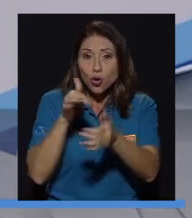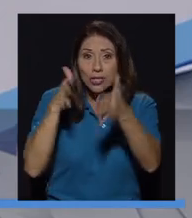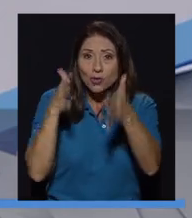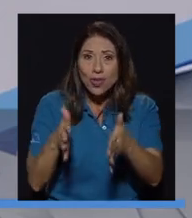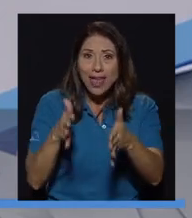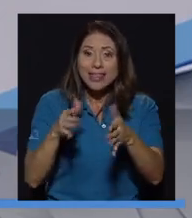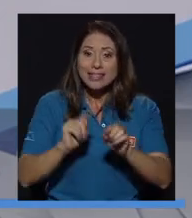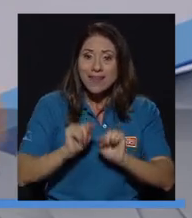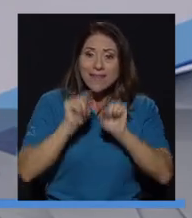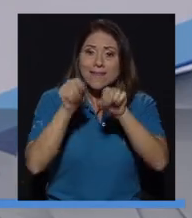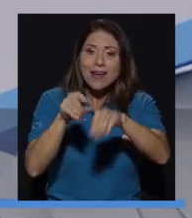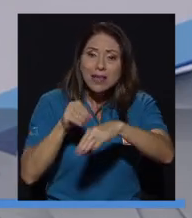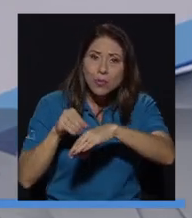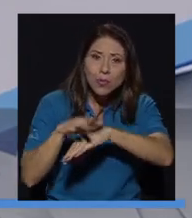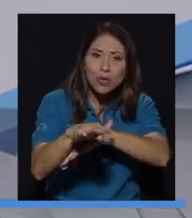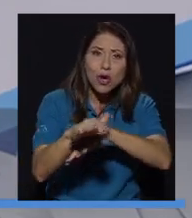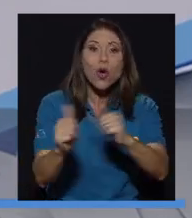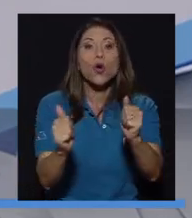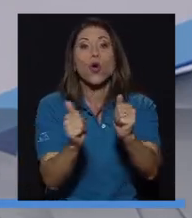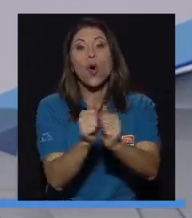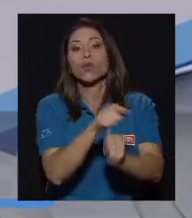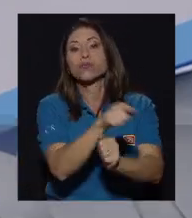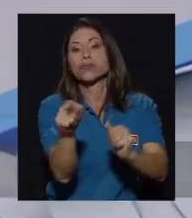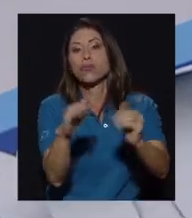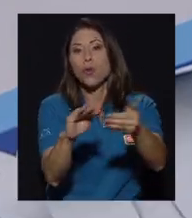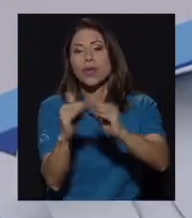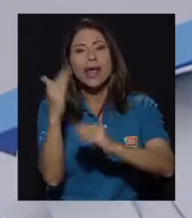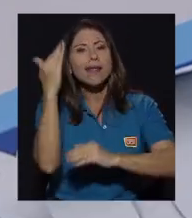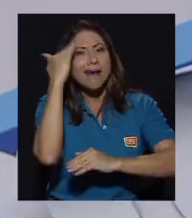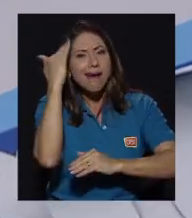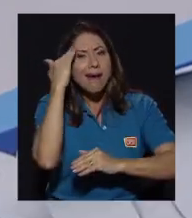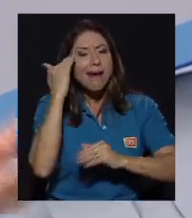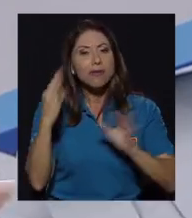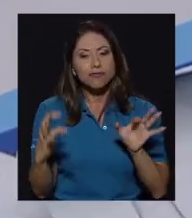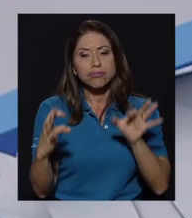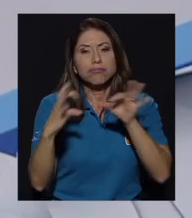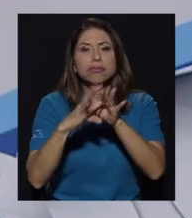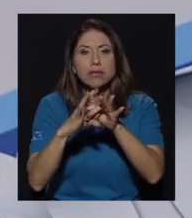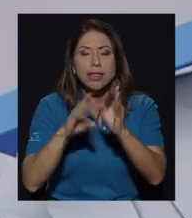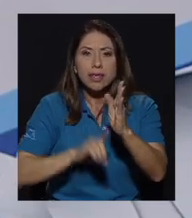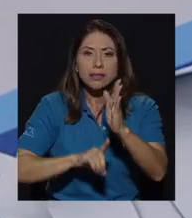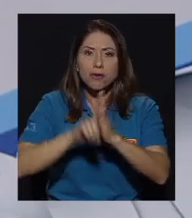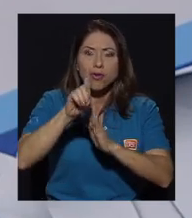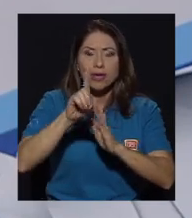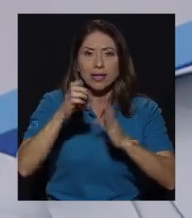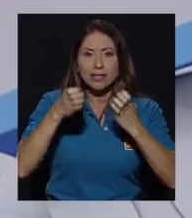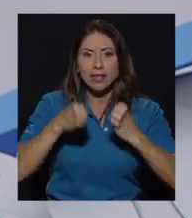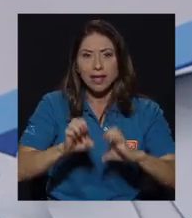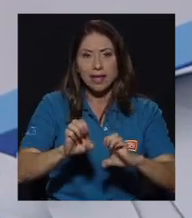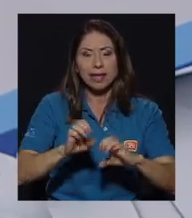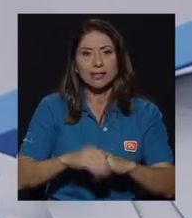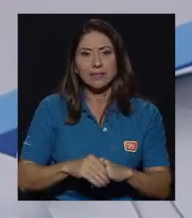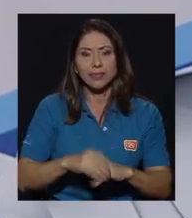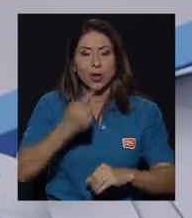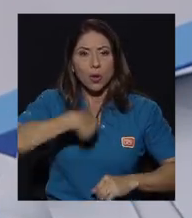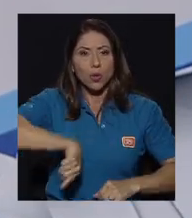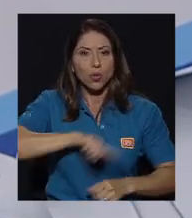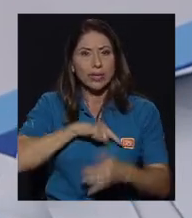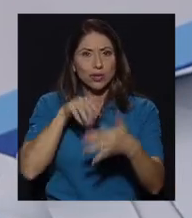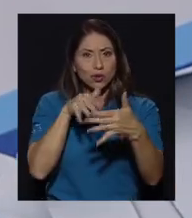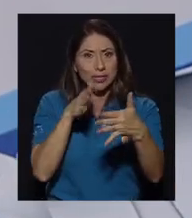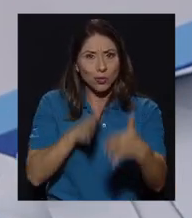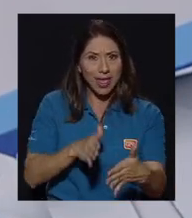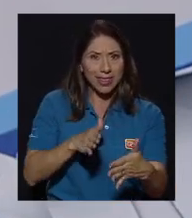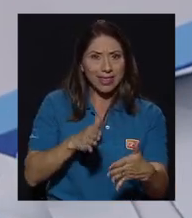estudiantes que junto con los saberes desarrollan digamos estrategias comunitarias entonces nuestros